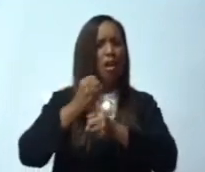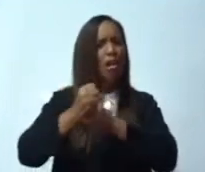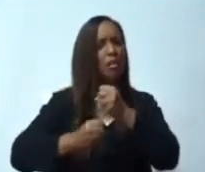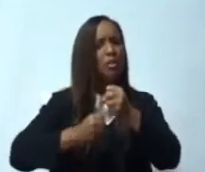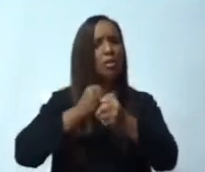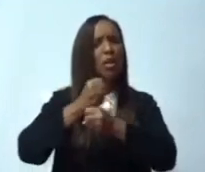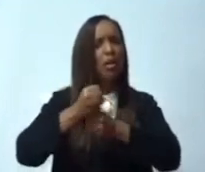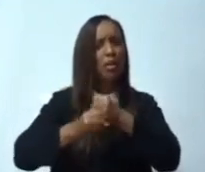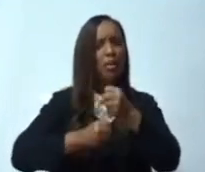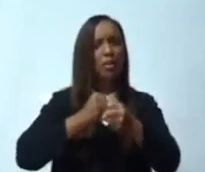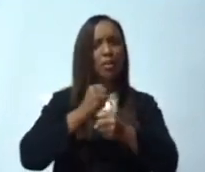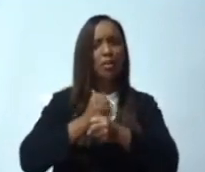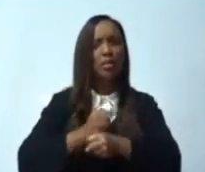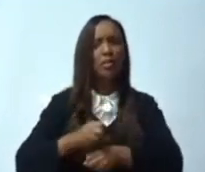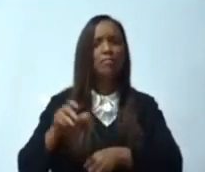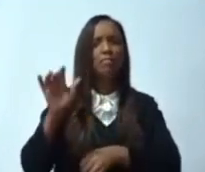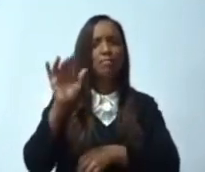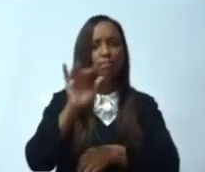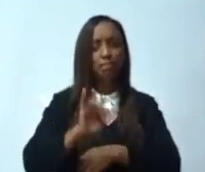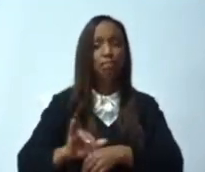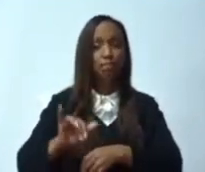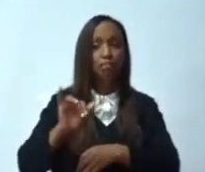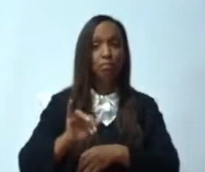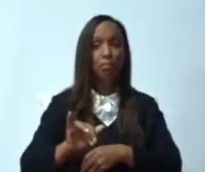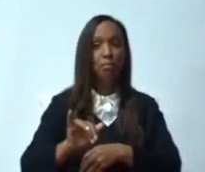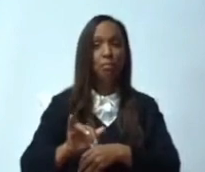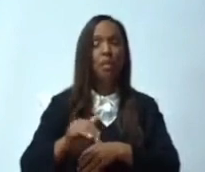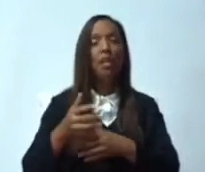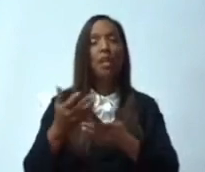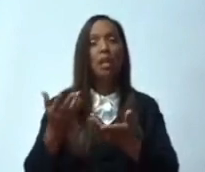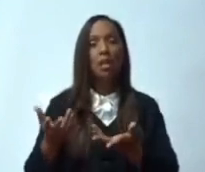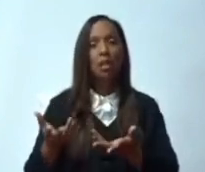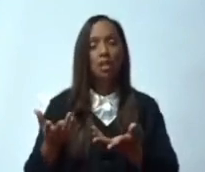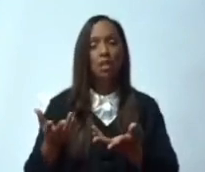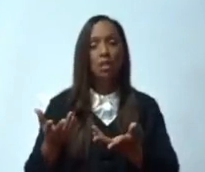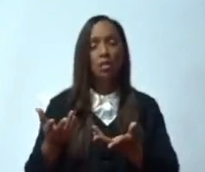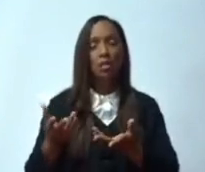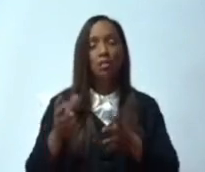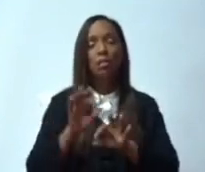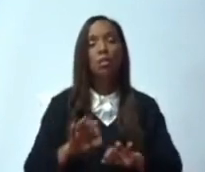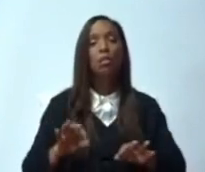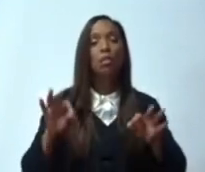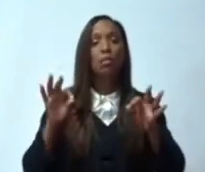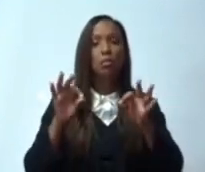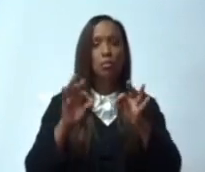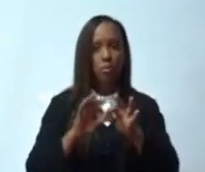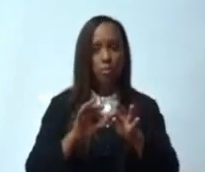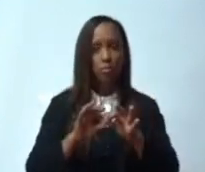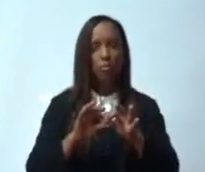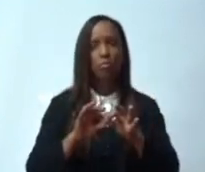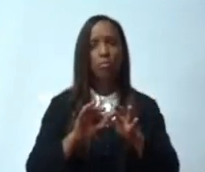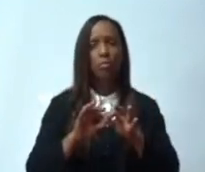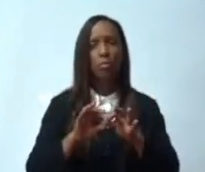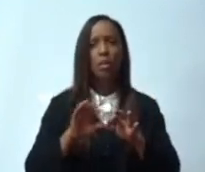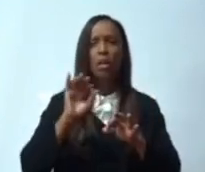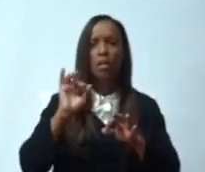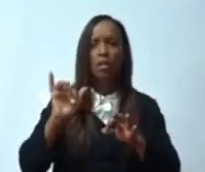que no se pierda esa tradición y que nuestras futuras generaciones sí conozcan de dónde vienen.